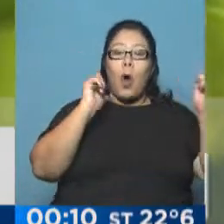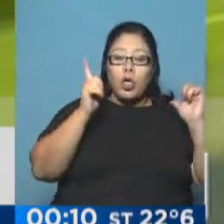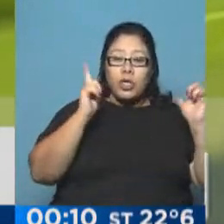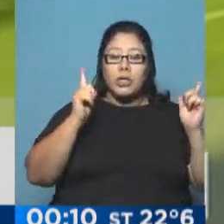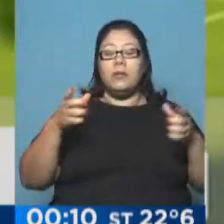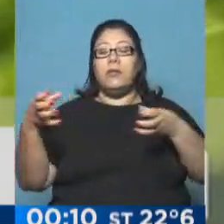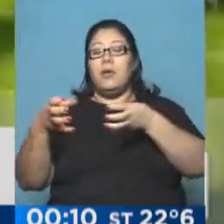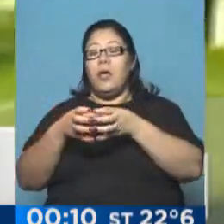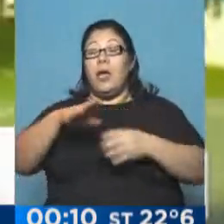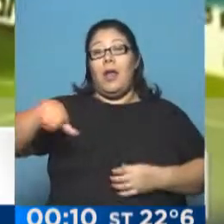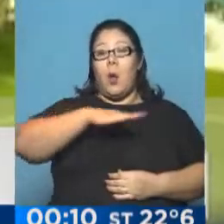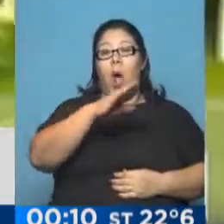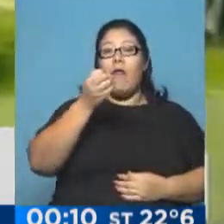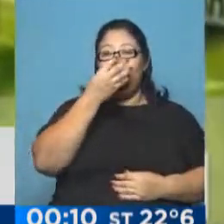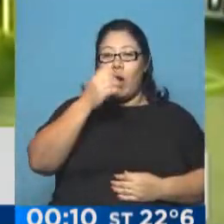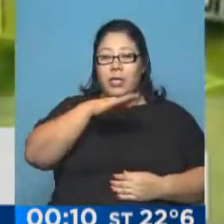1-1.